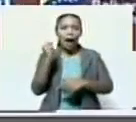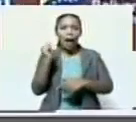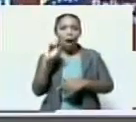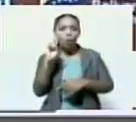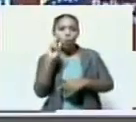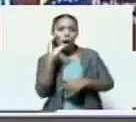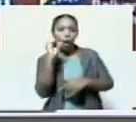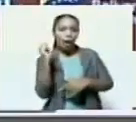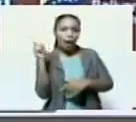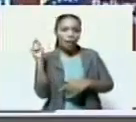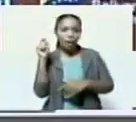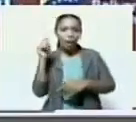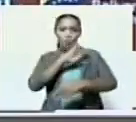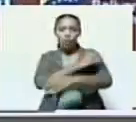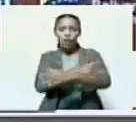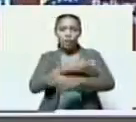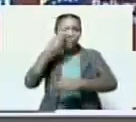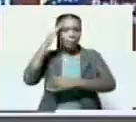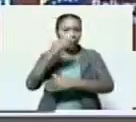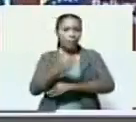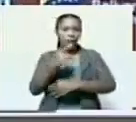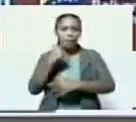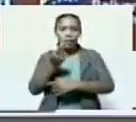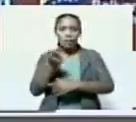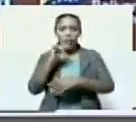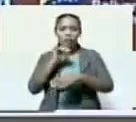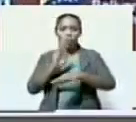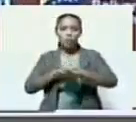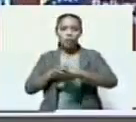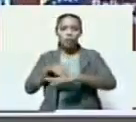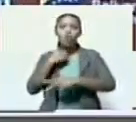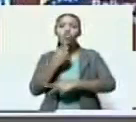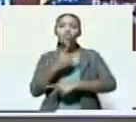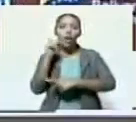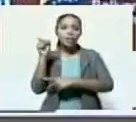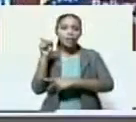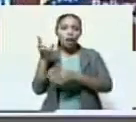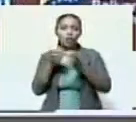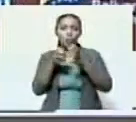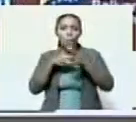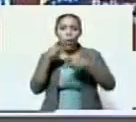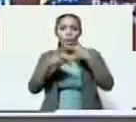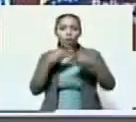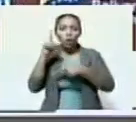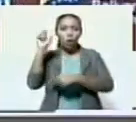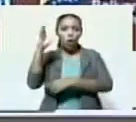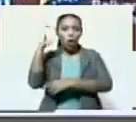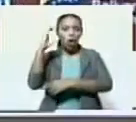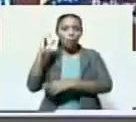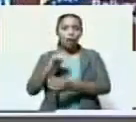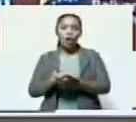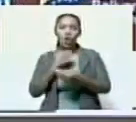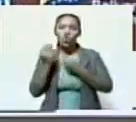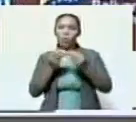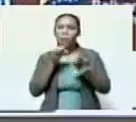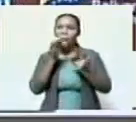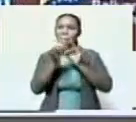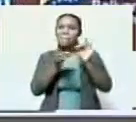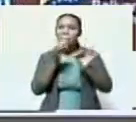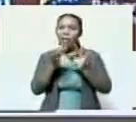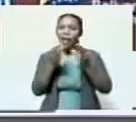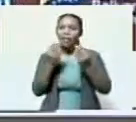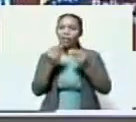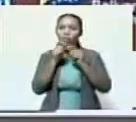Fuerzas militares, como han anunciado sus voceros allá en la élite política colombiana, ¿cómo se explica que con